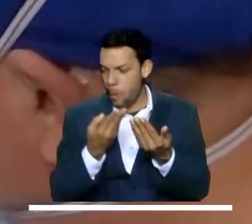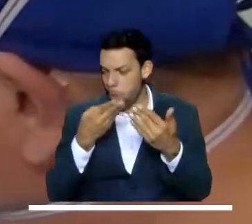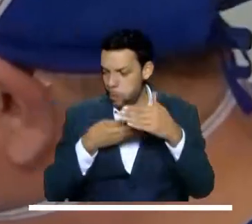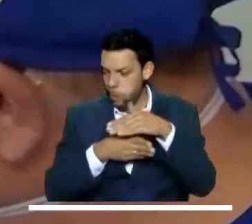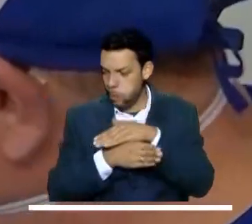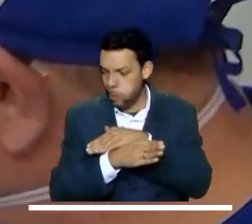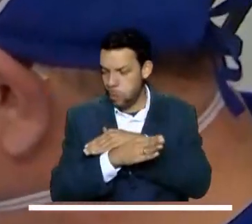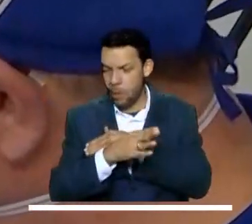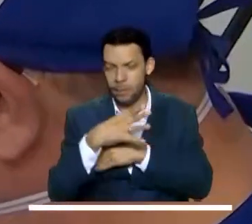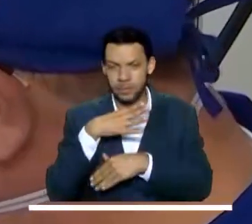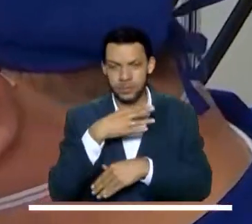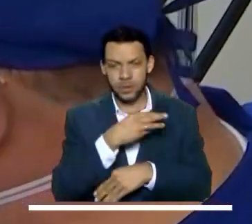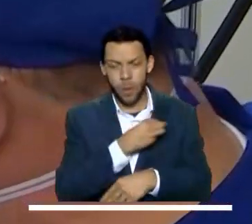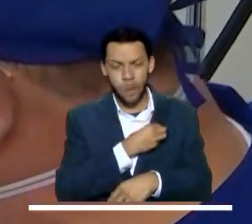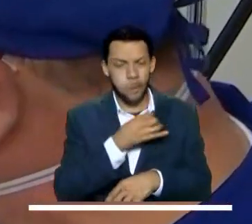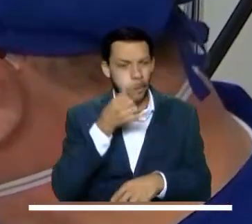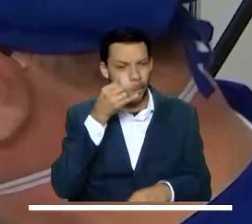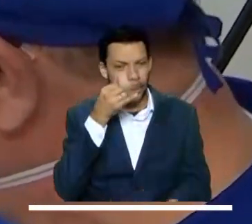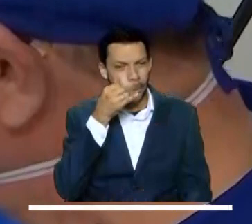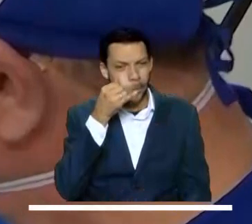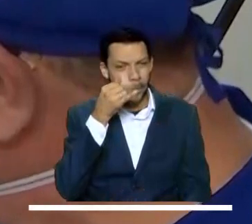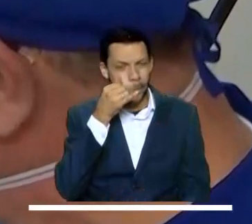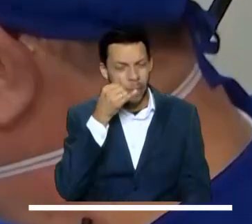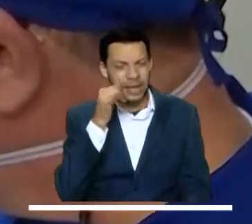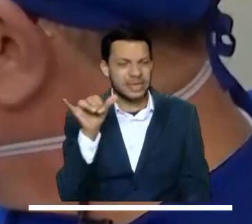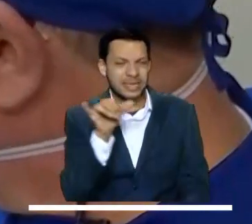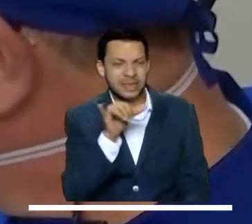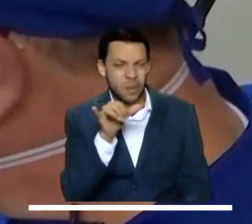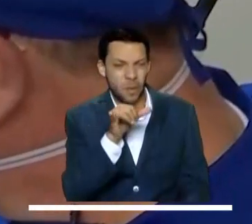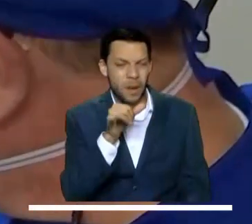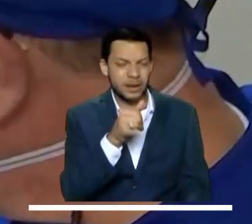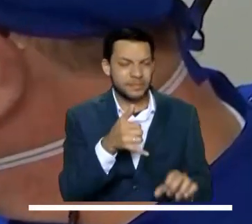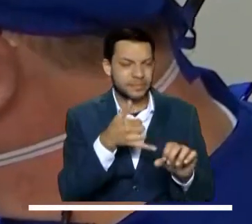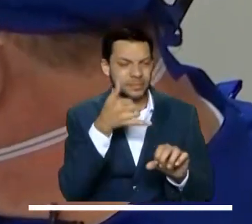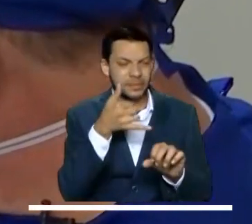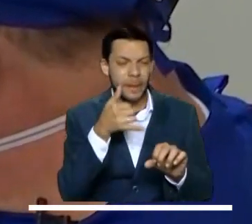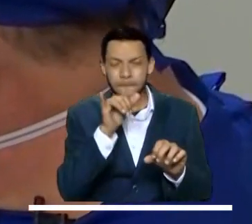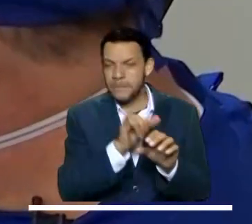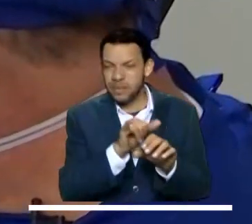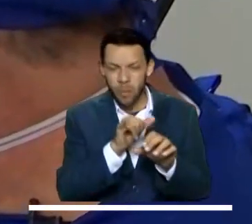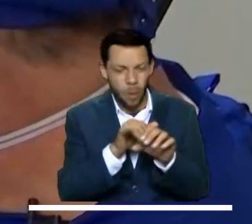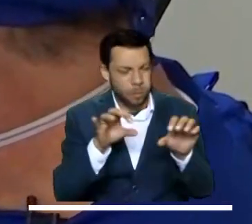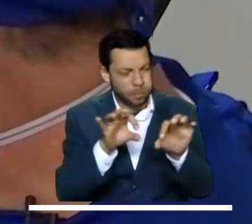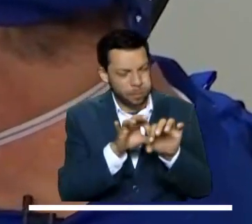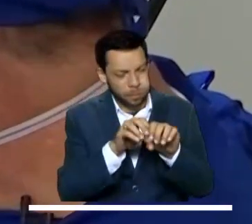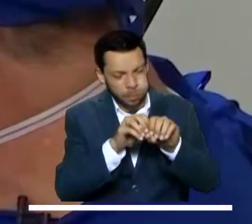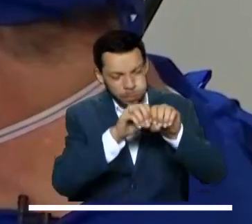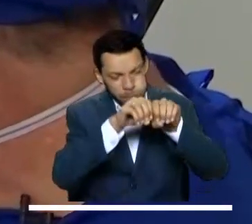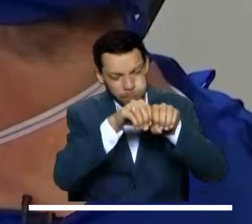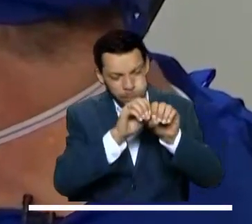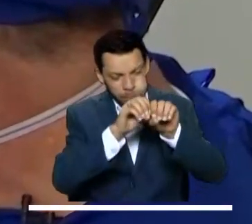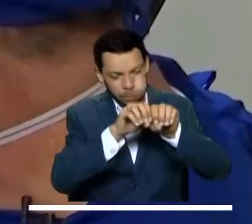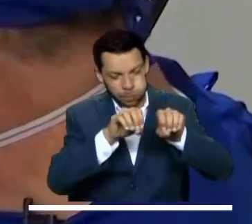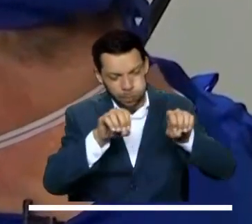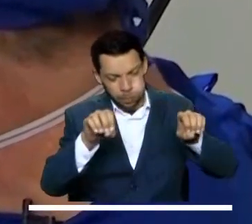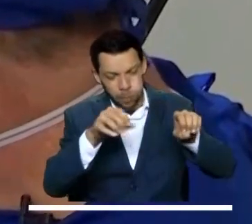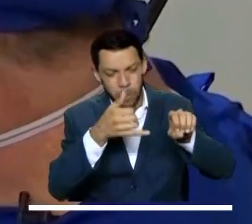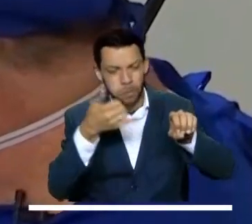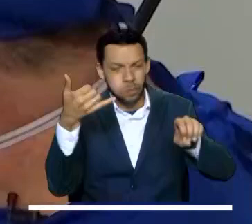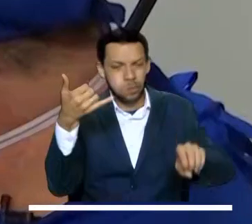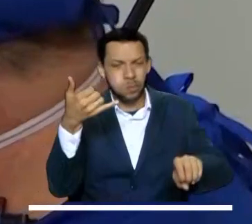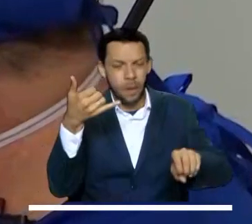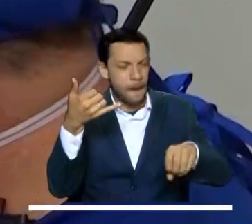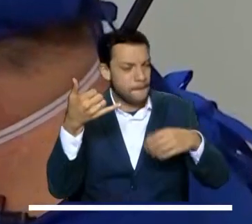introducimos el colonoscopio, que es un elemento óptico parecido al endoscopio, obviamente de un calibre mayor y de una longitud